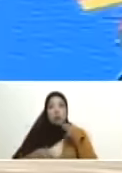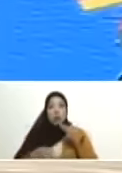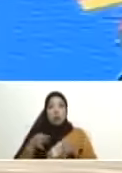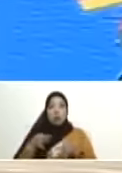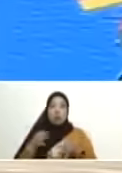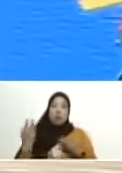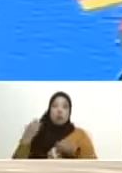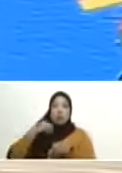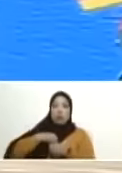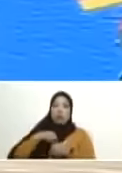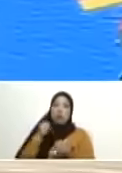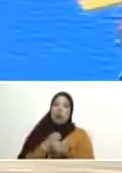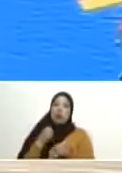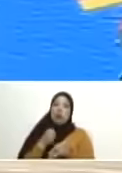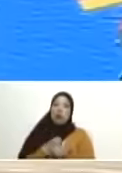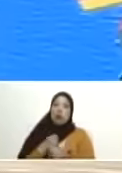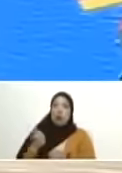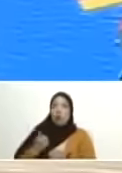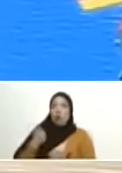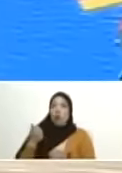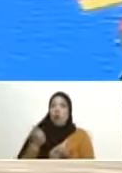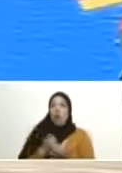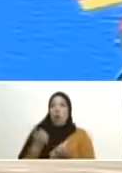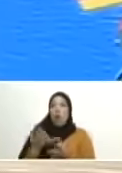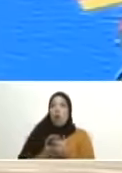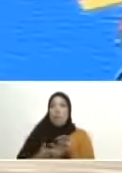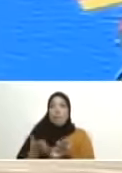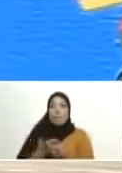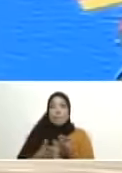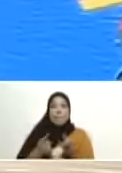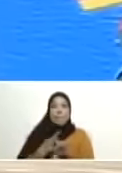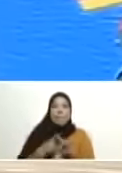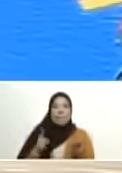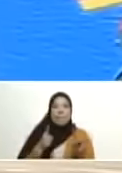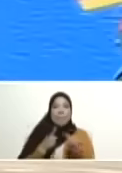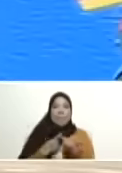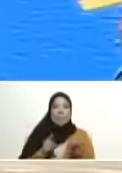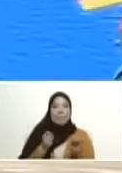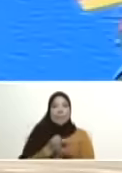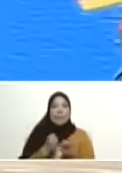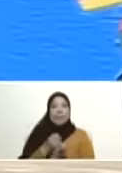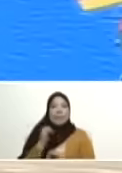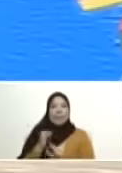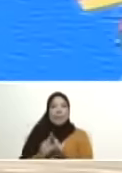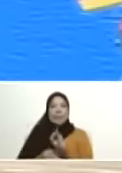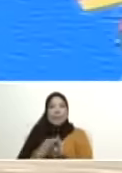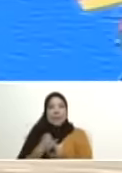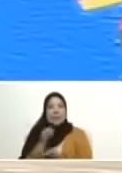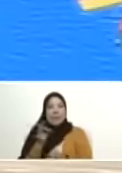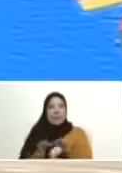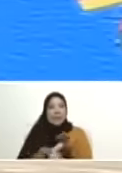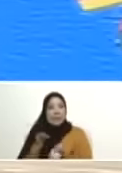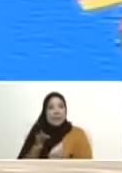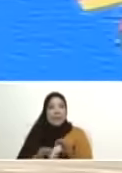Corte para dirimir cualquier controversia, cualquier diferencia. Tres razones de peso, muy